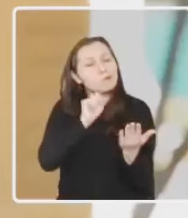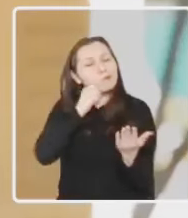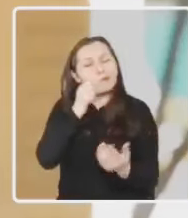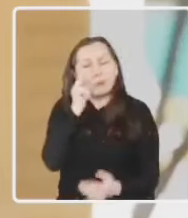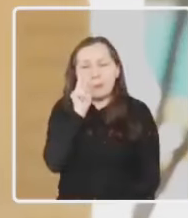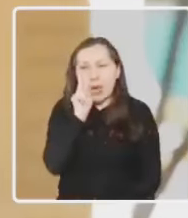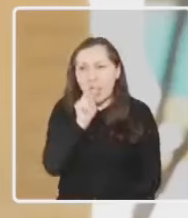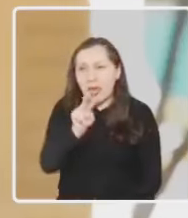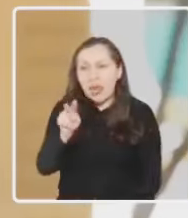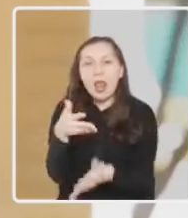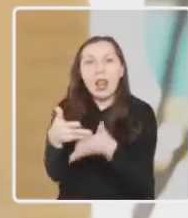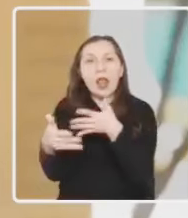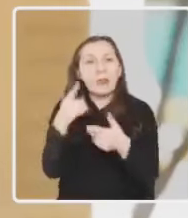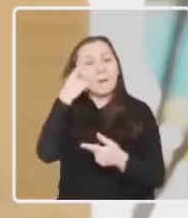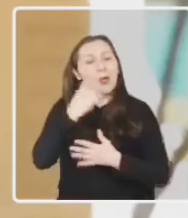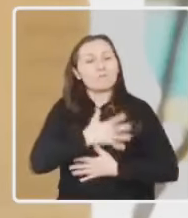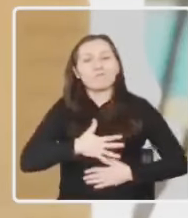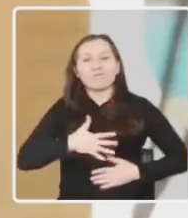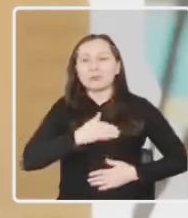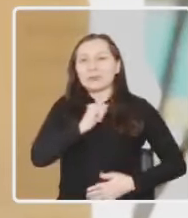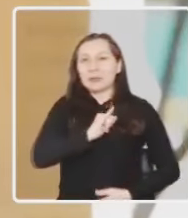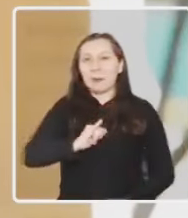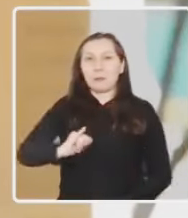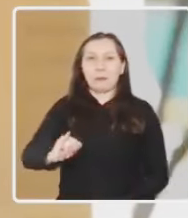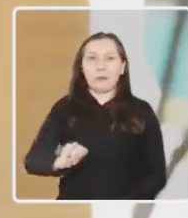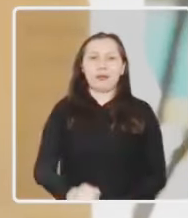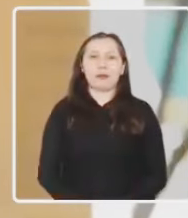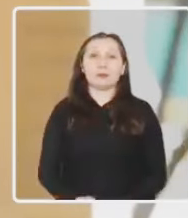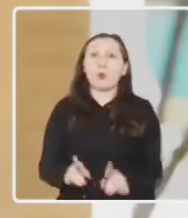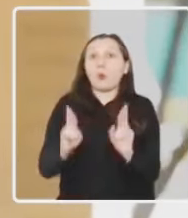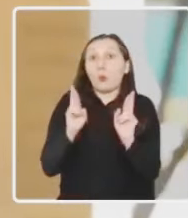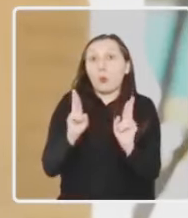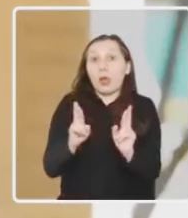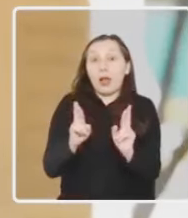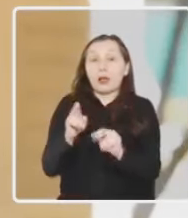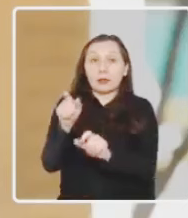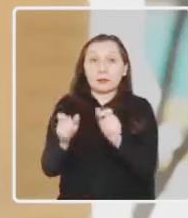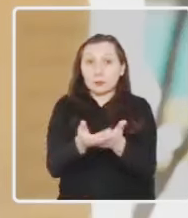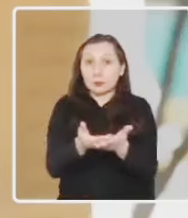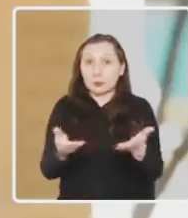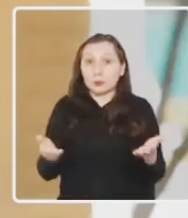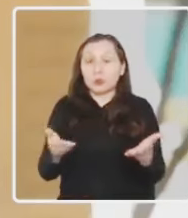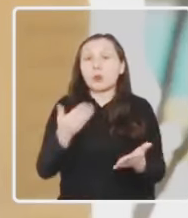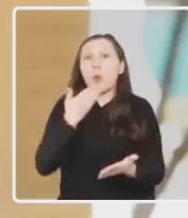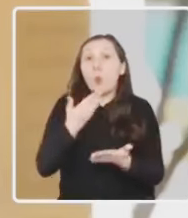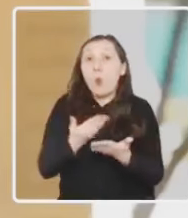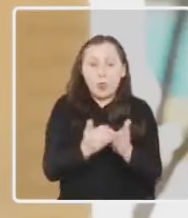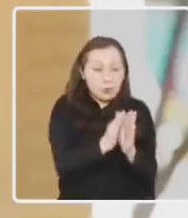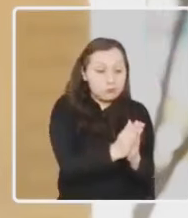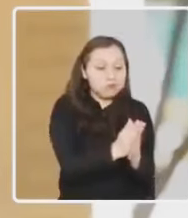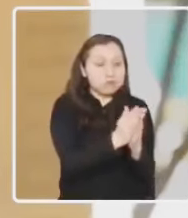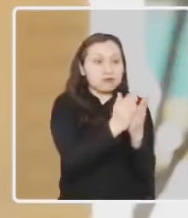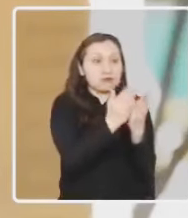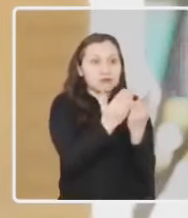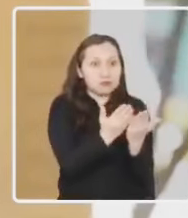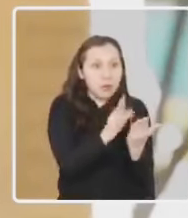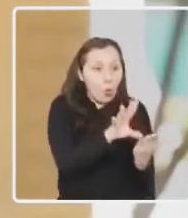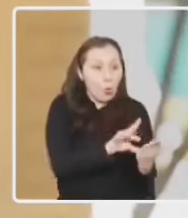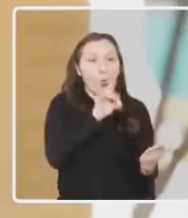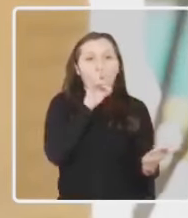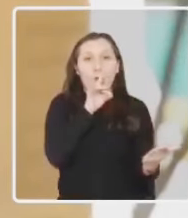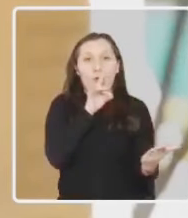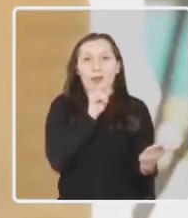ejercicio natural, pero gozoso siempre. Ojalá, chicos y chicas, cuando abran un libro, cuando